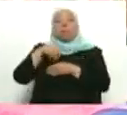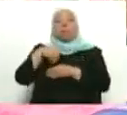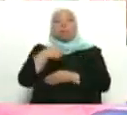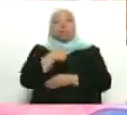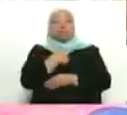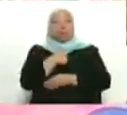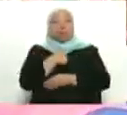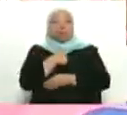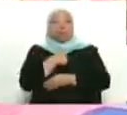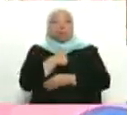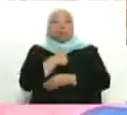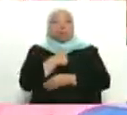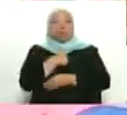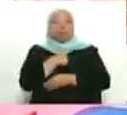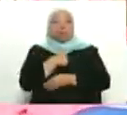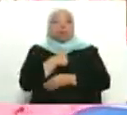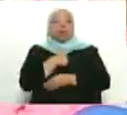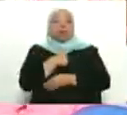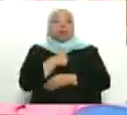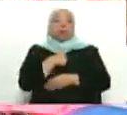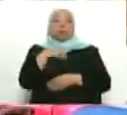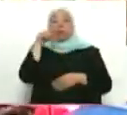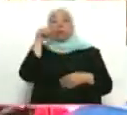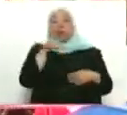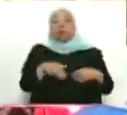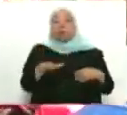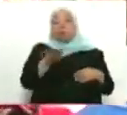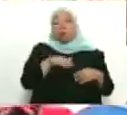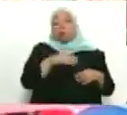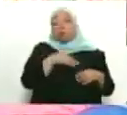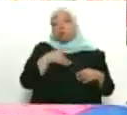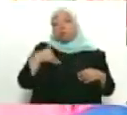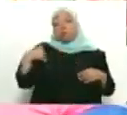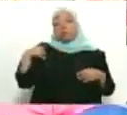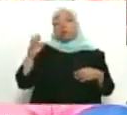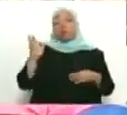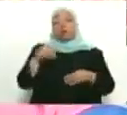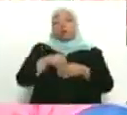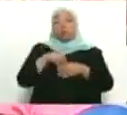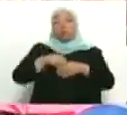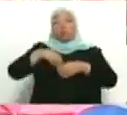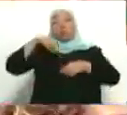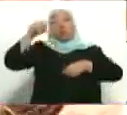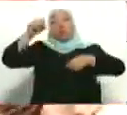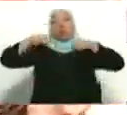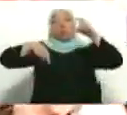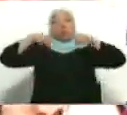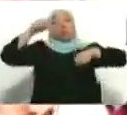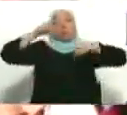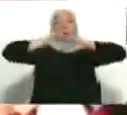Van a pedir el voto. El pueblo verá si le da el voto a quien pidió que bombardearan su pueblo.